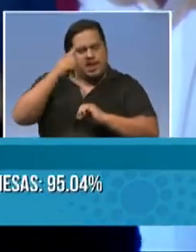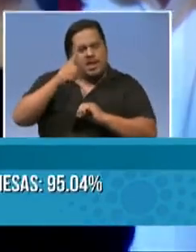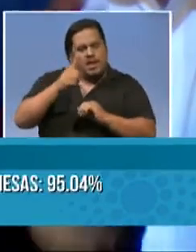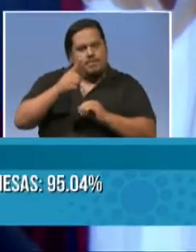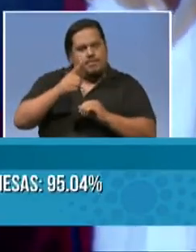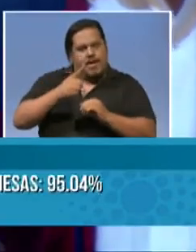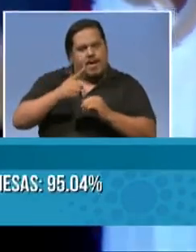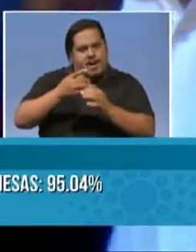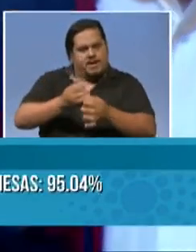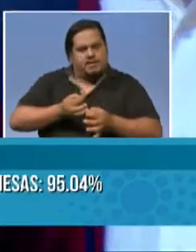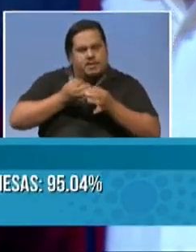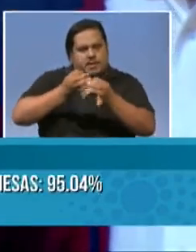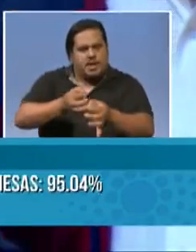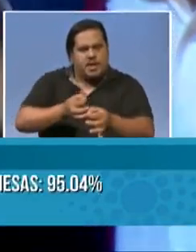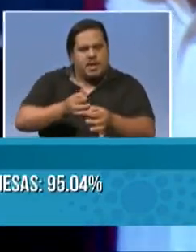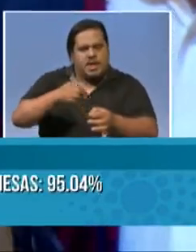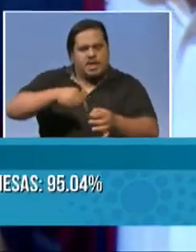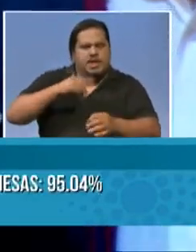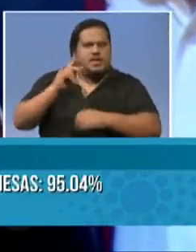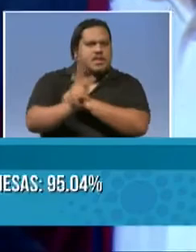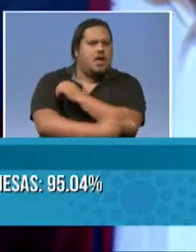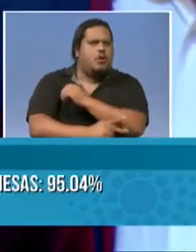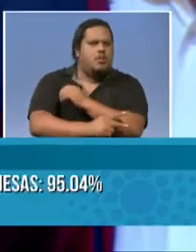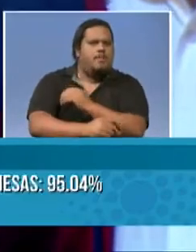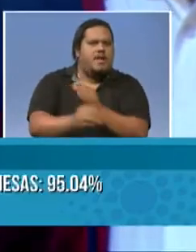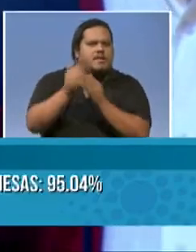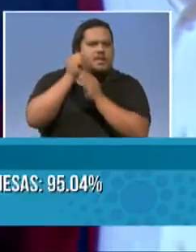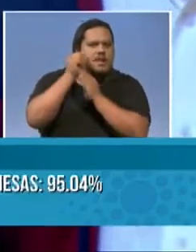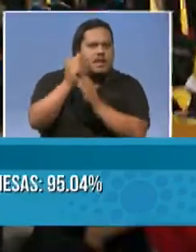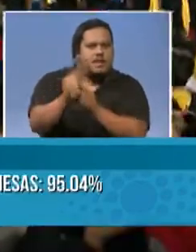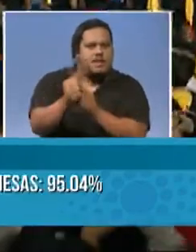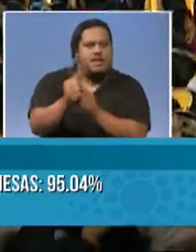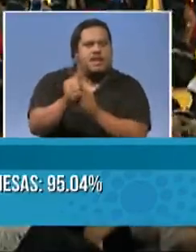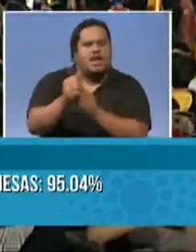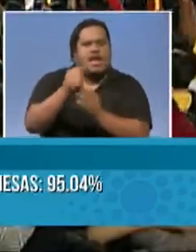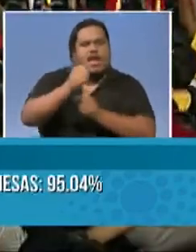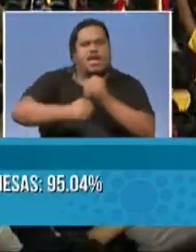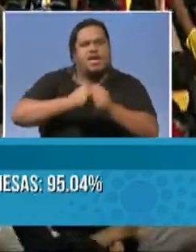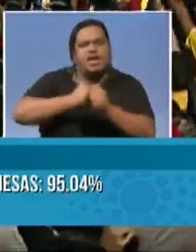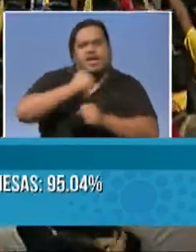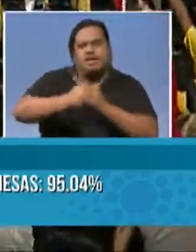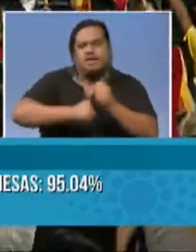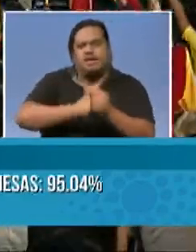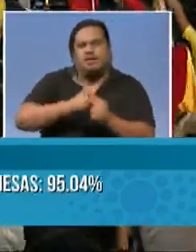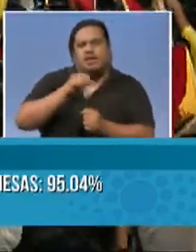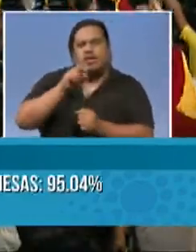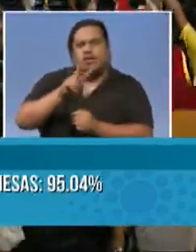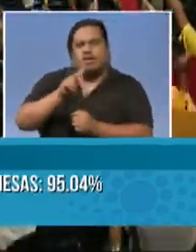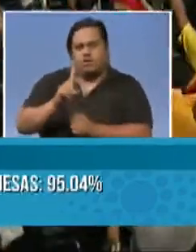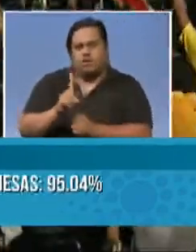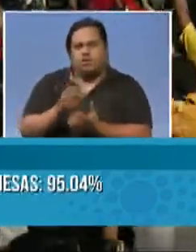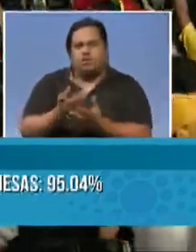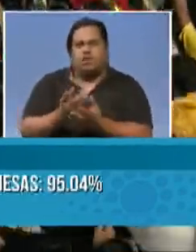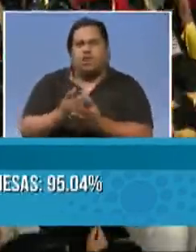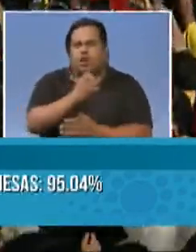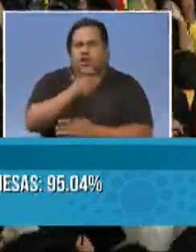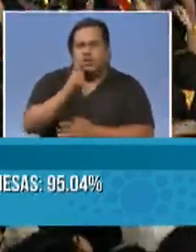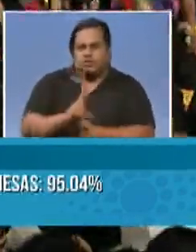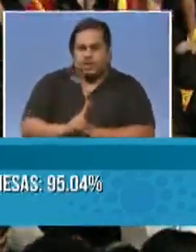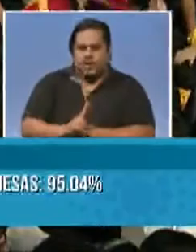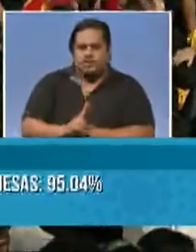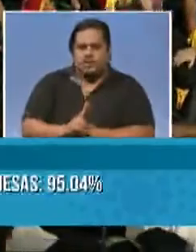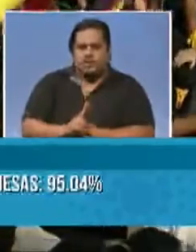sea la República líder en el siglo XXI, que Costa Rica ocupe ese lugar que merece entre